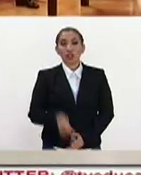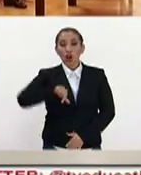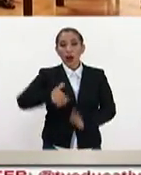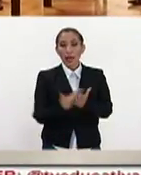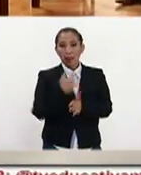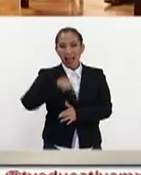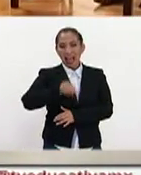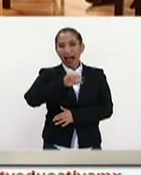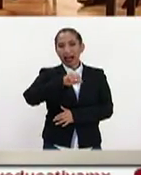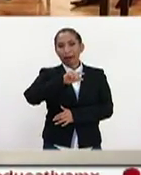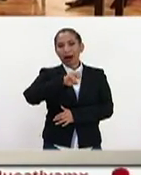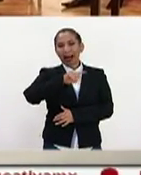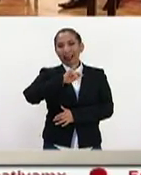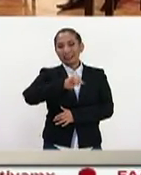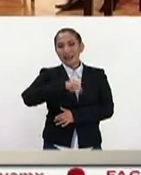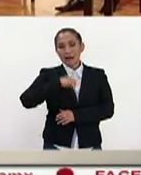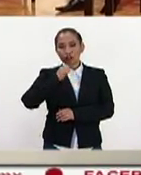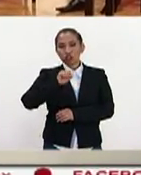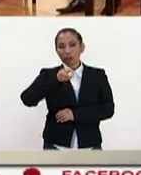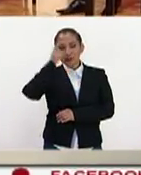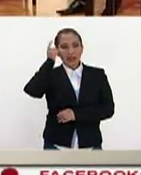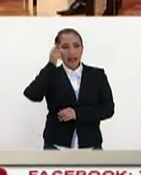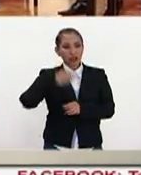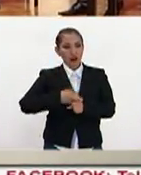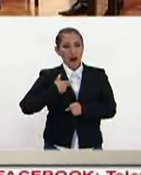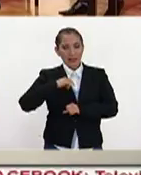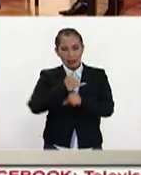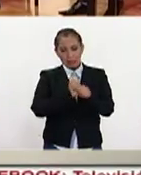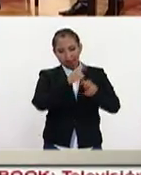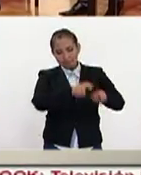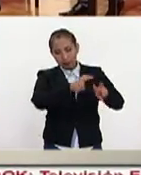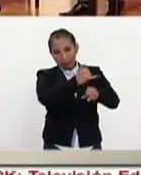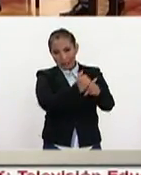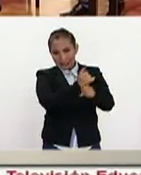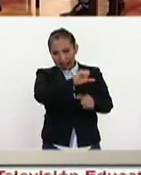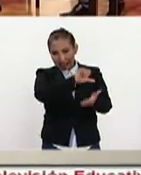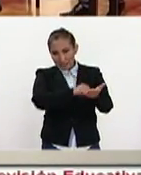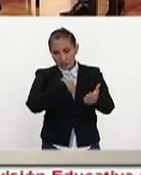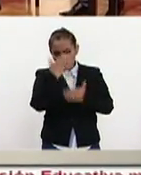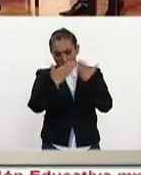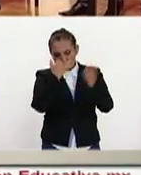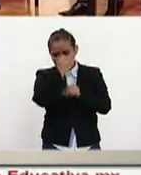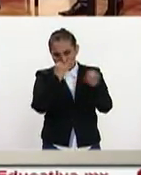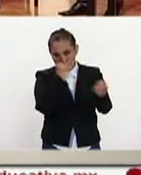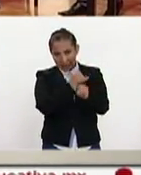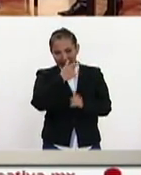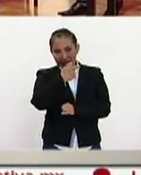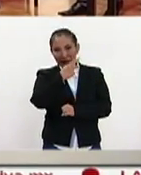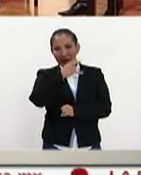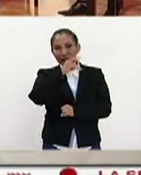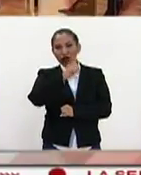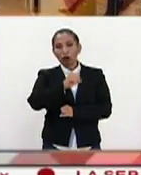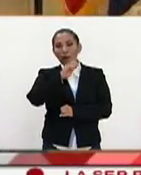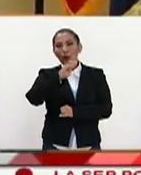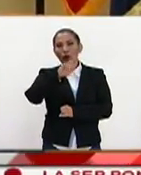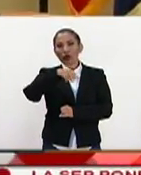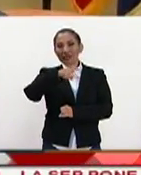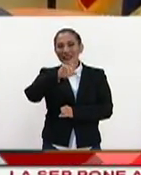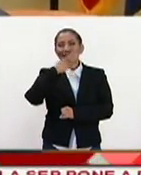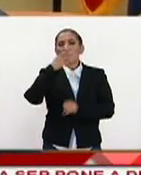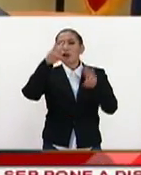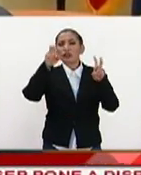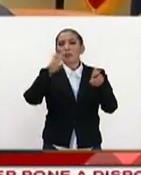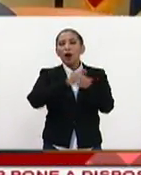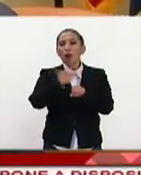Esta mañana, Ana Margarita Martínez, subdirectora de Análisis e Investigaciones del Centro de Estudios Internacionales Gilberto Bosques, nos habló